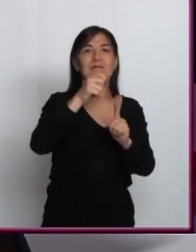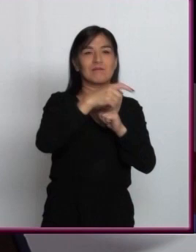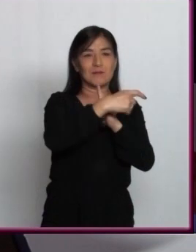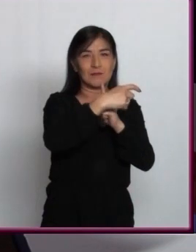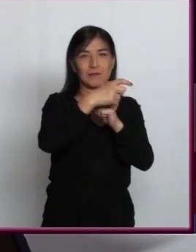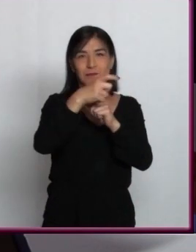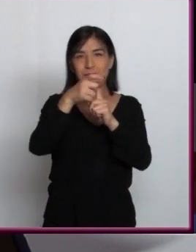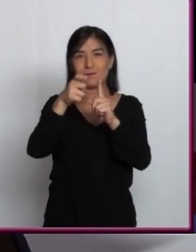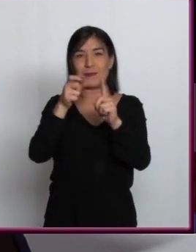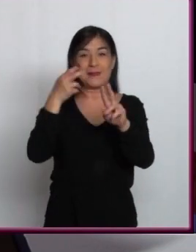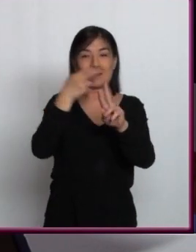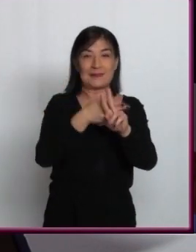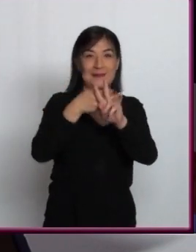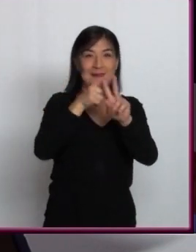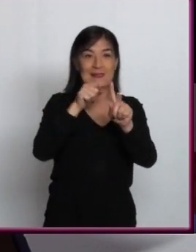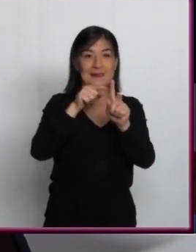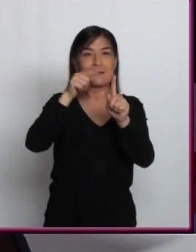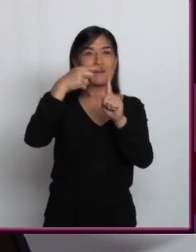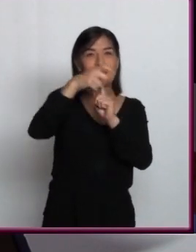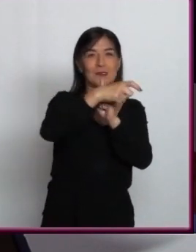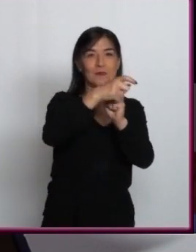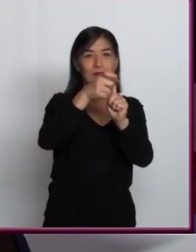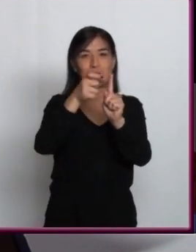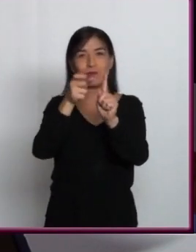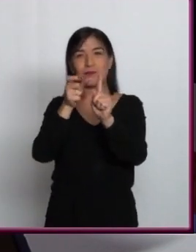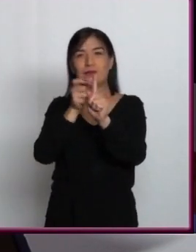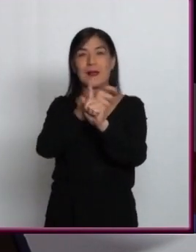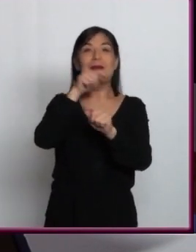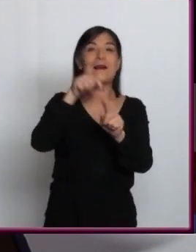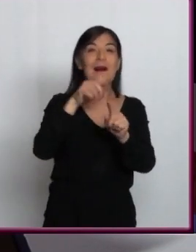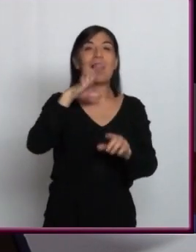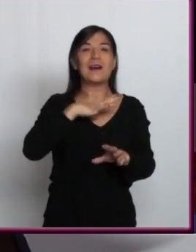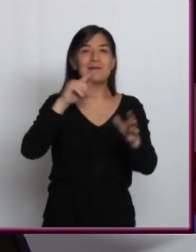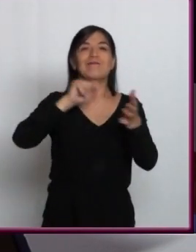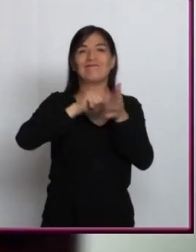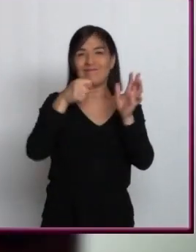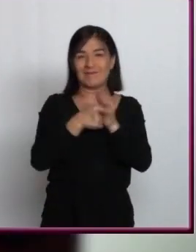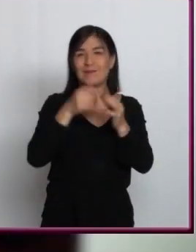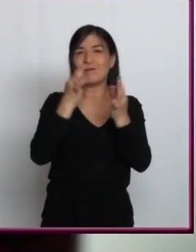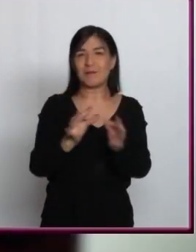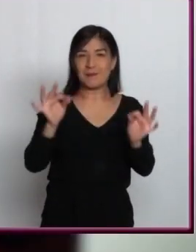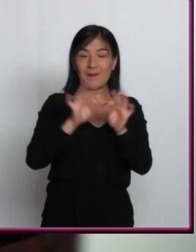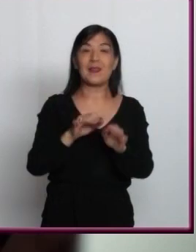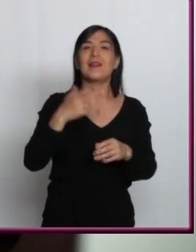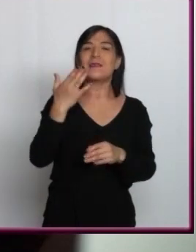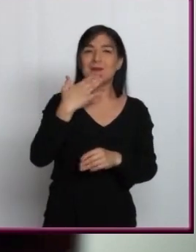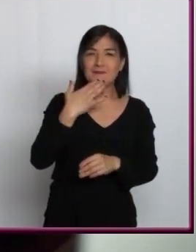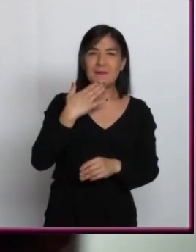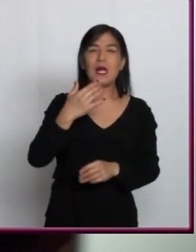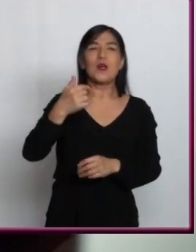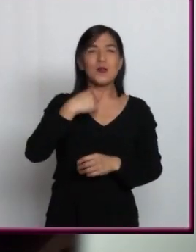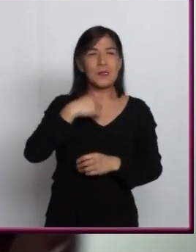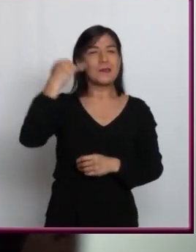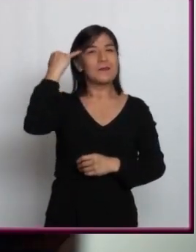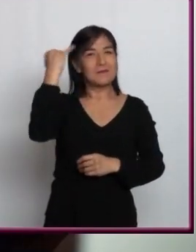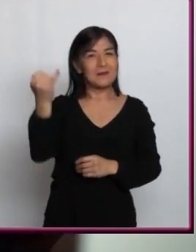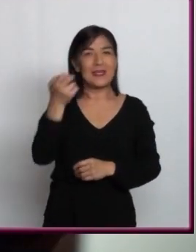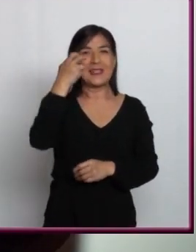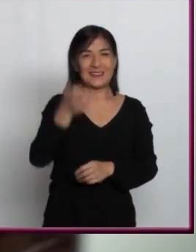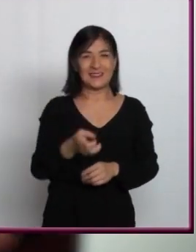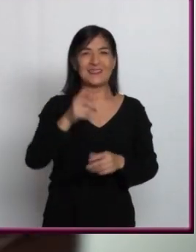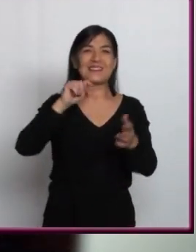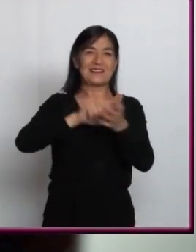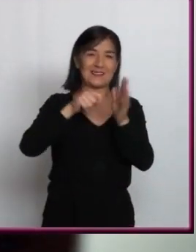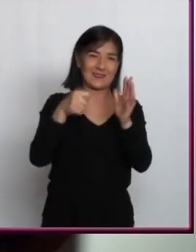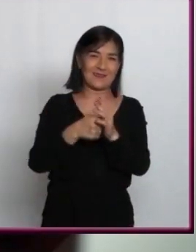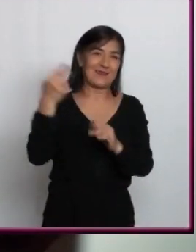está orbitando alrededor de esa estrella. Esas son las 2 técnicas fundamentales. Excelente, y me imagino que para estas 2